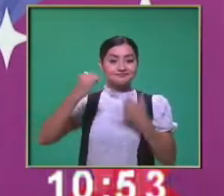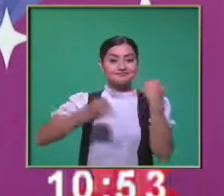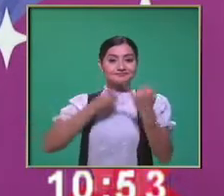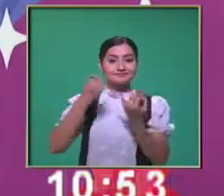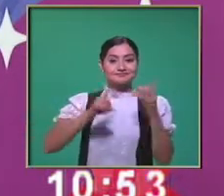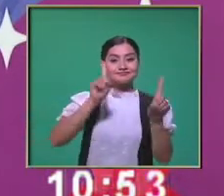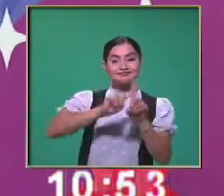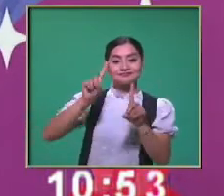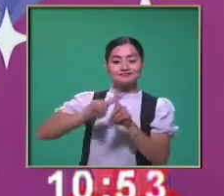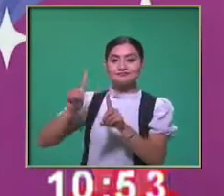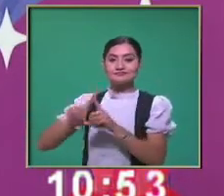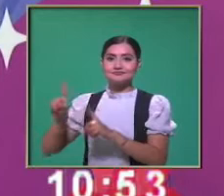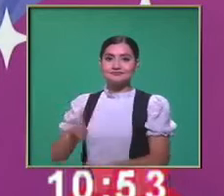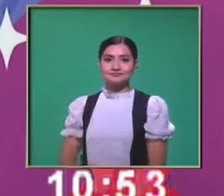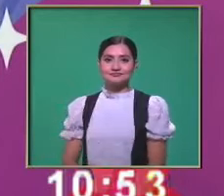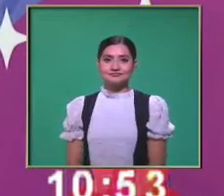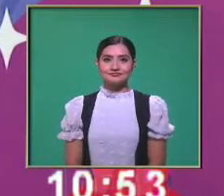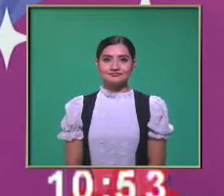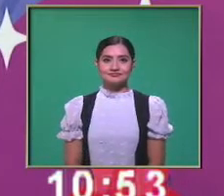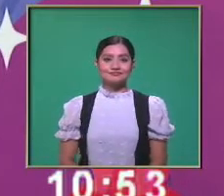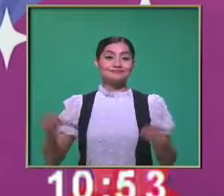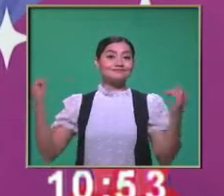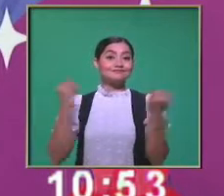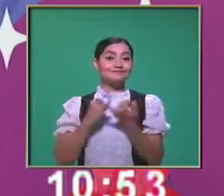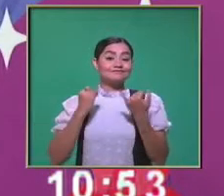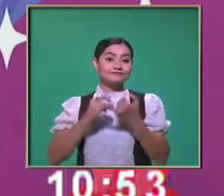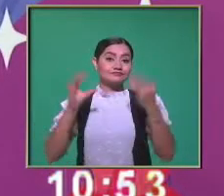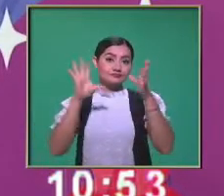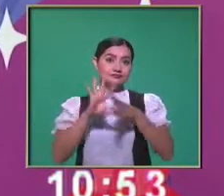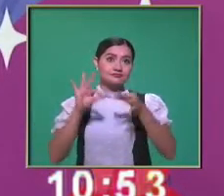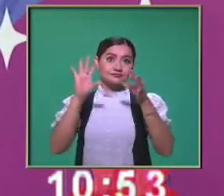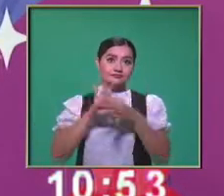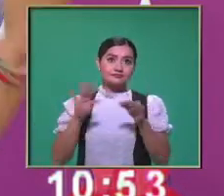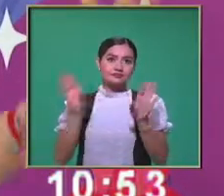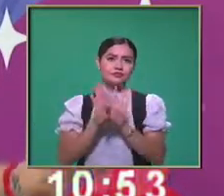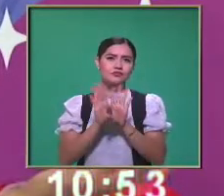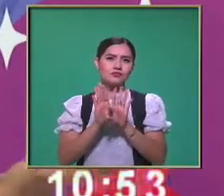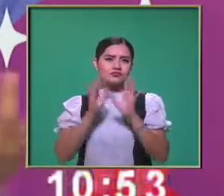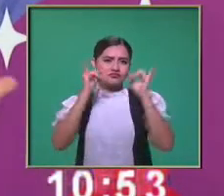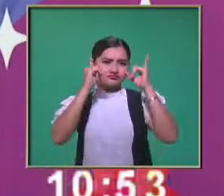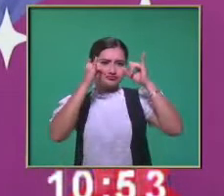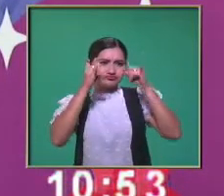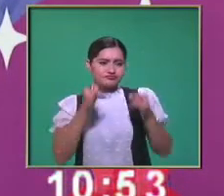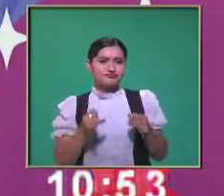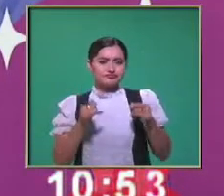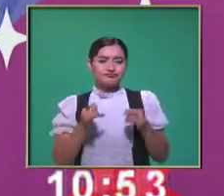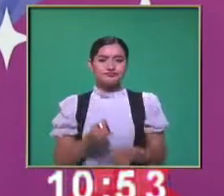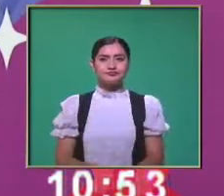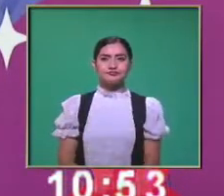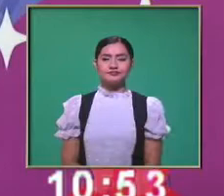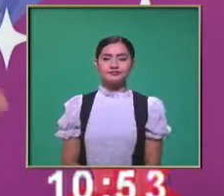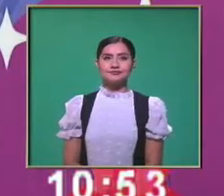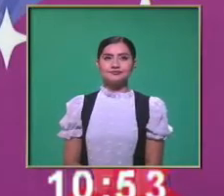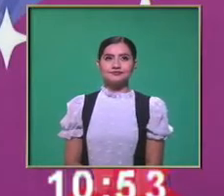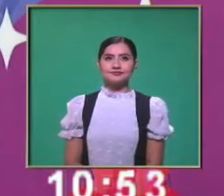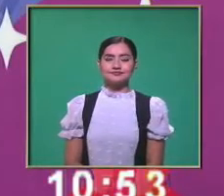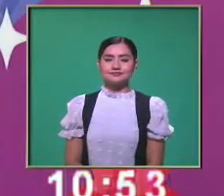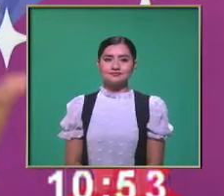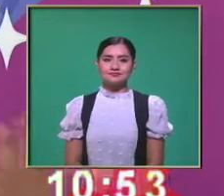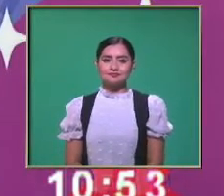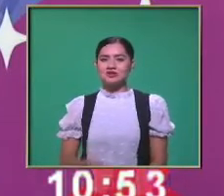Hace un momento también hablábamos sobre la estética, exactamente cómo también esto nos ayuda, como ahorita nos enseñó Clau, a poder